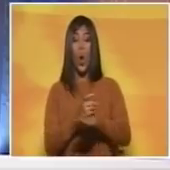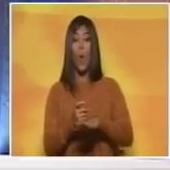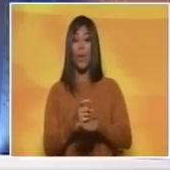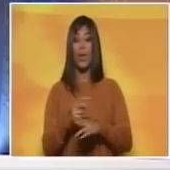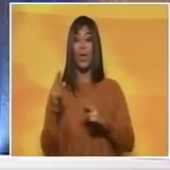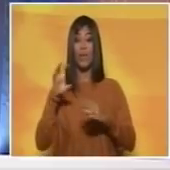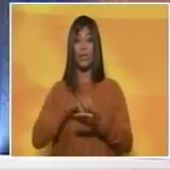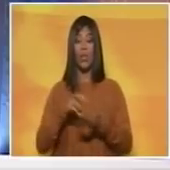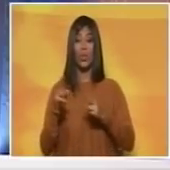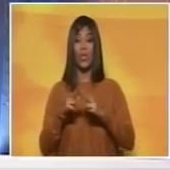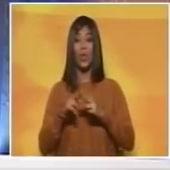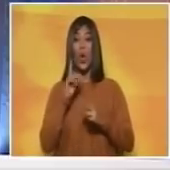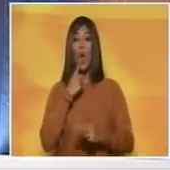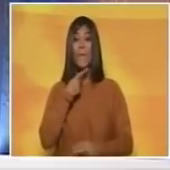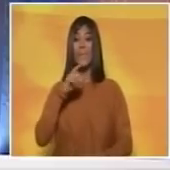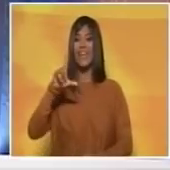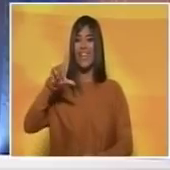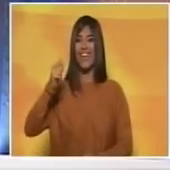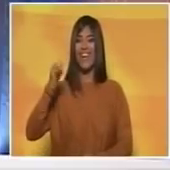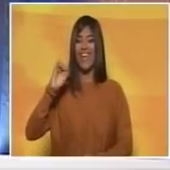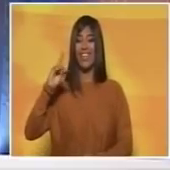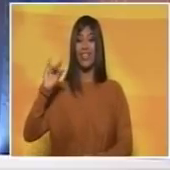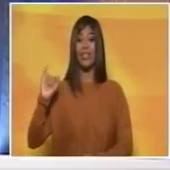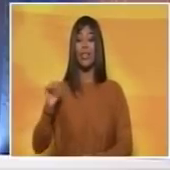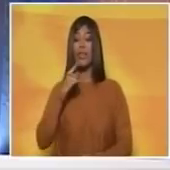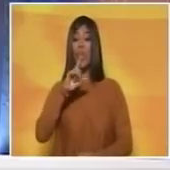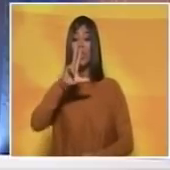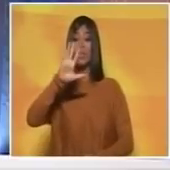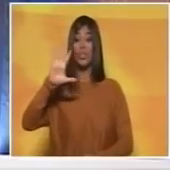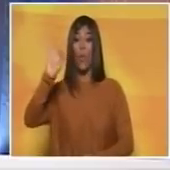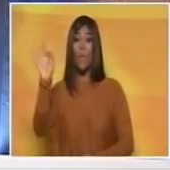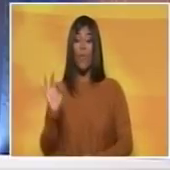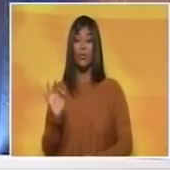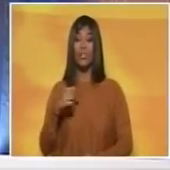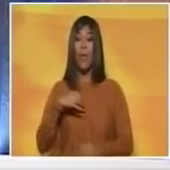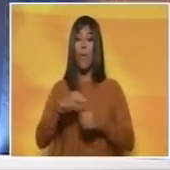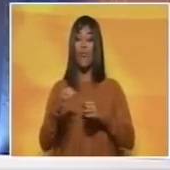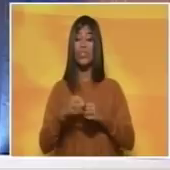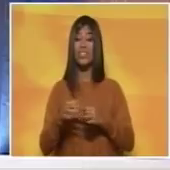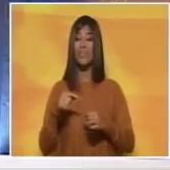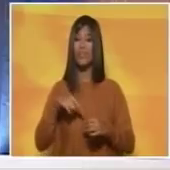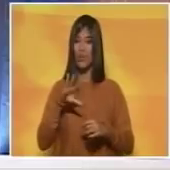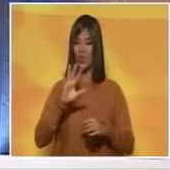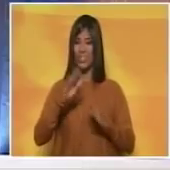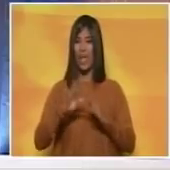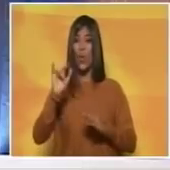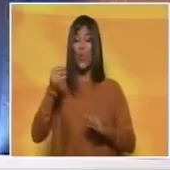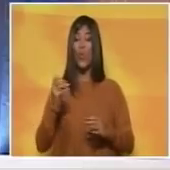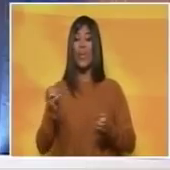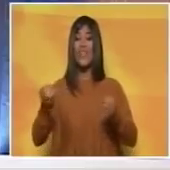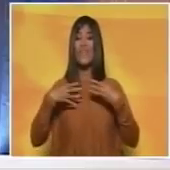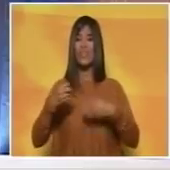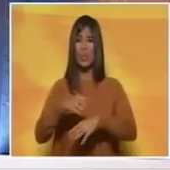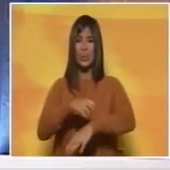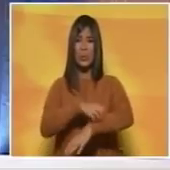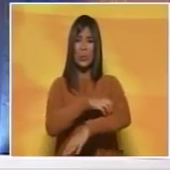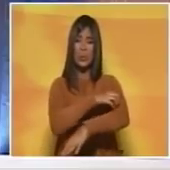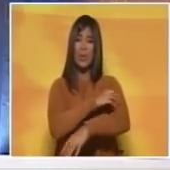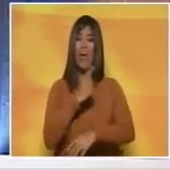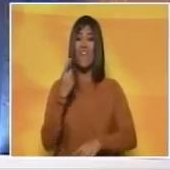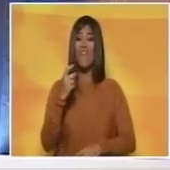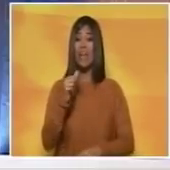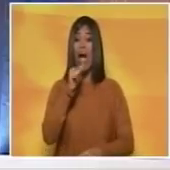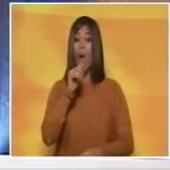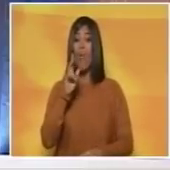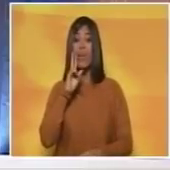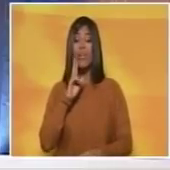de Táchira, Laidy Gómez, alertó que el 35% de la población infantil en municipio San Judas Tadeo presenta infecciones en la piel debido a la falta de